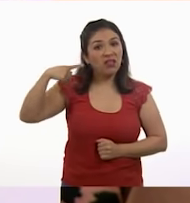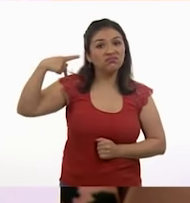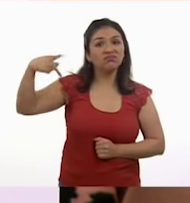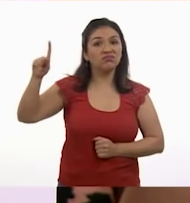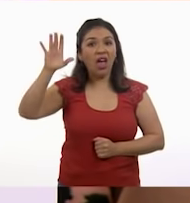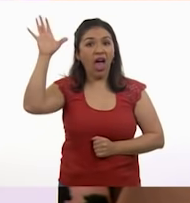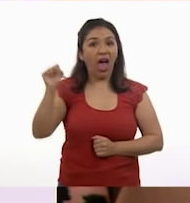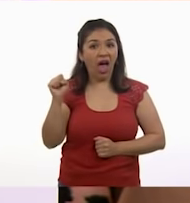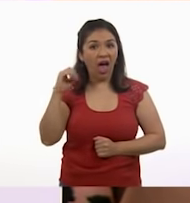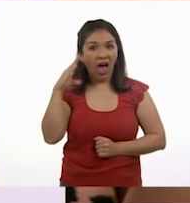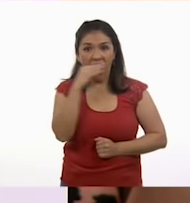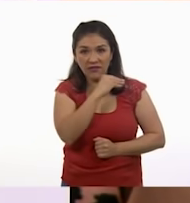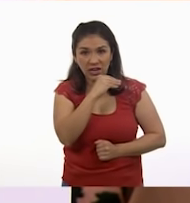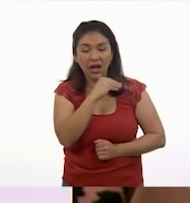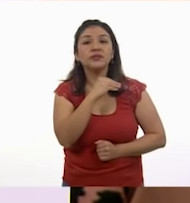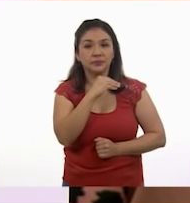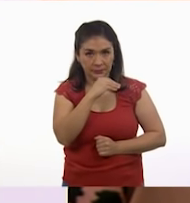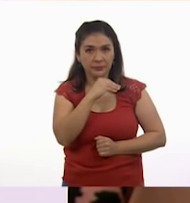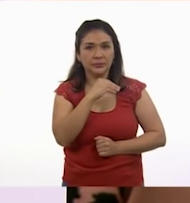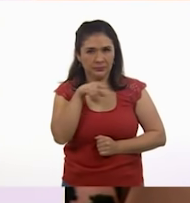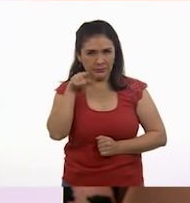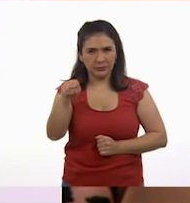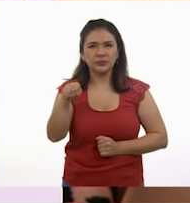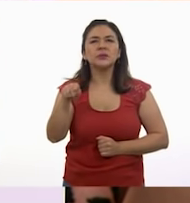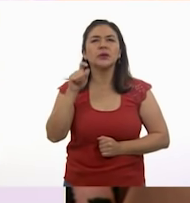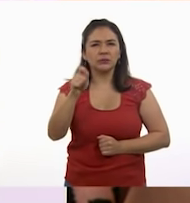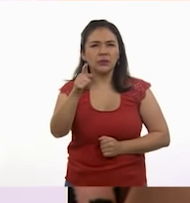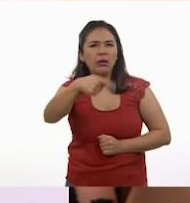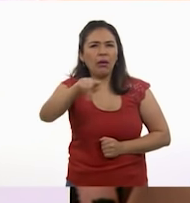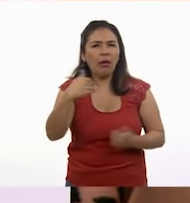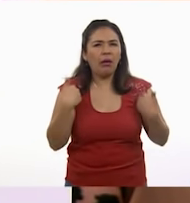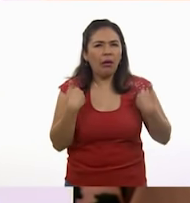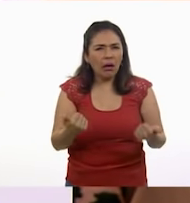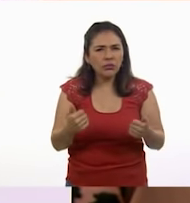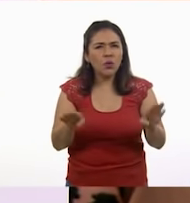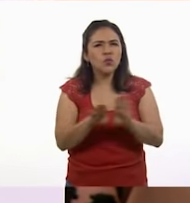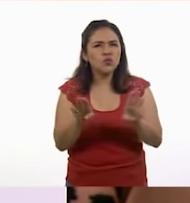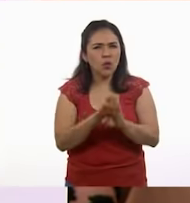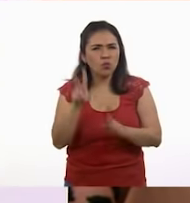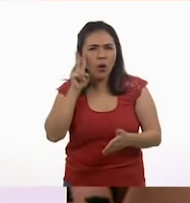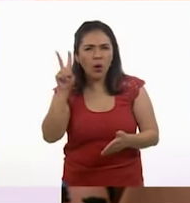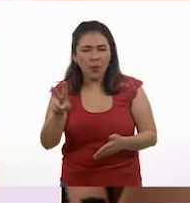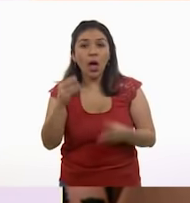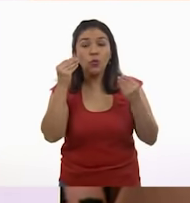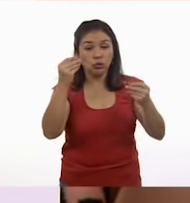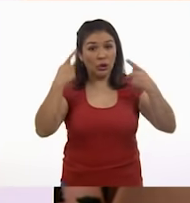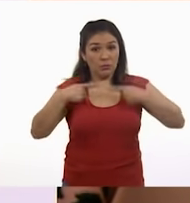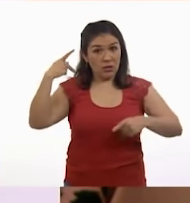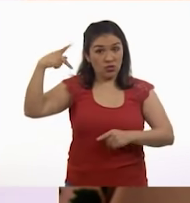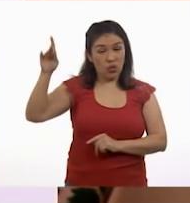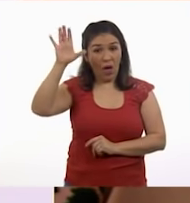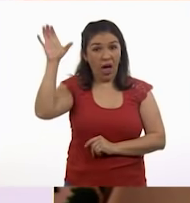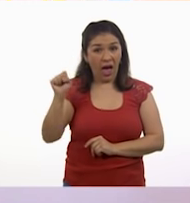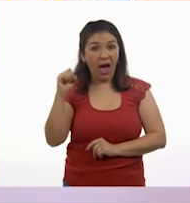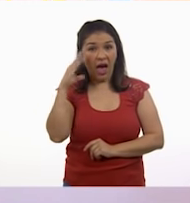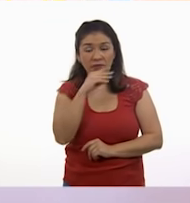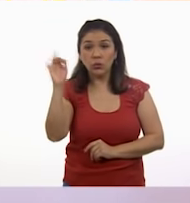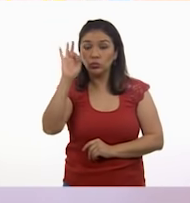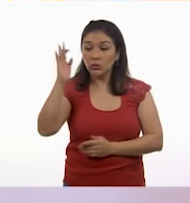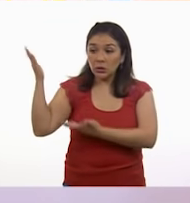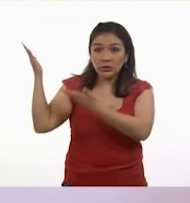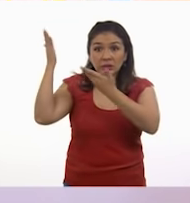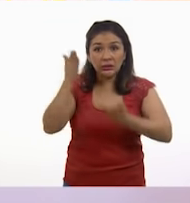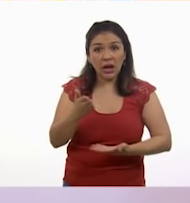un dato también en general para que todos puedan entender muchos africanos cuando llegaron